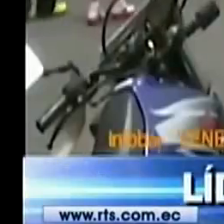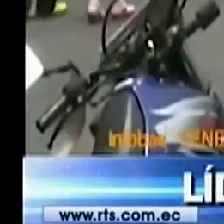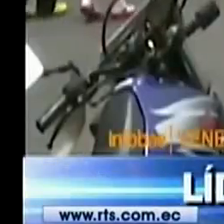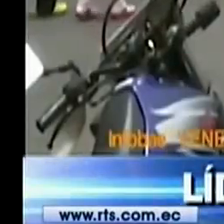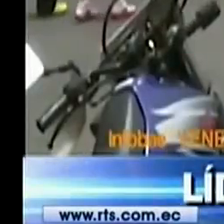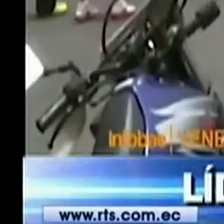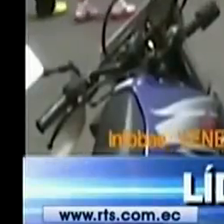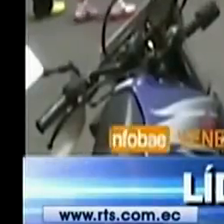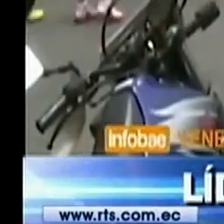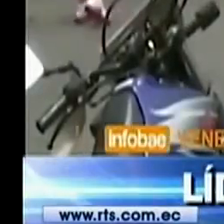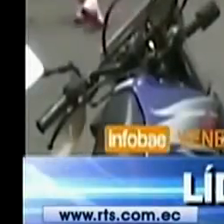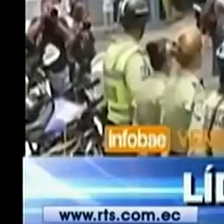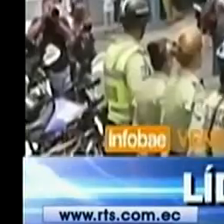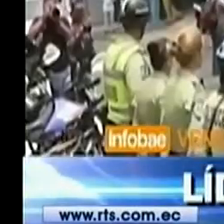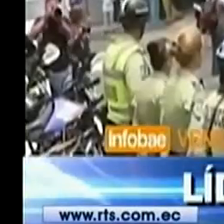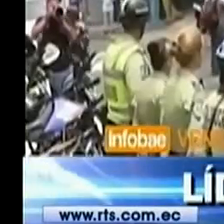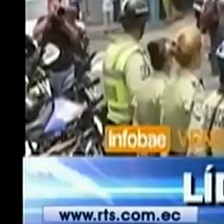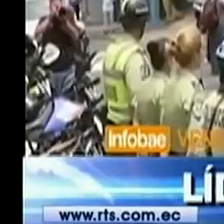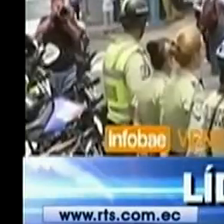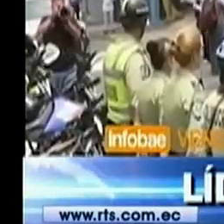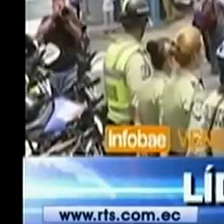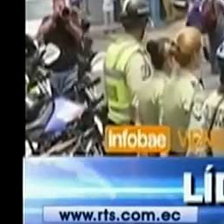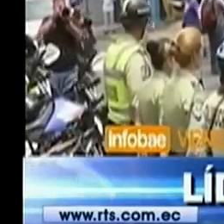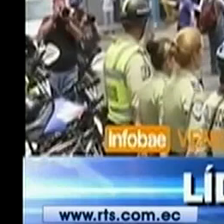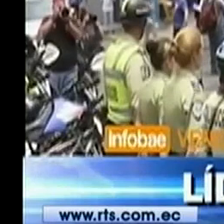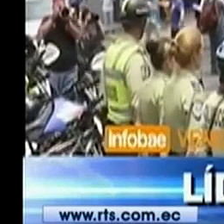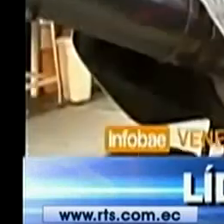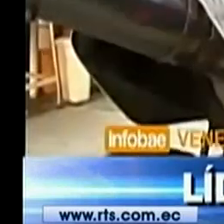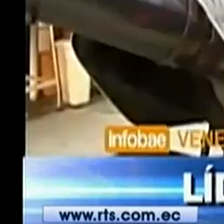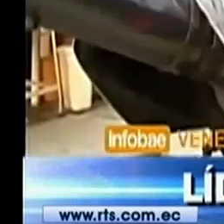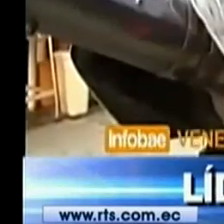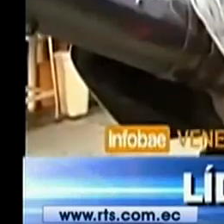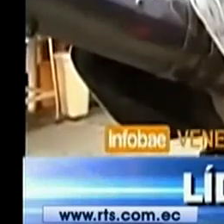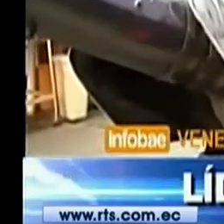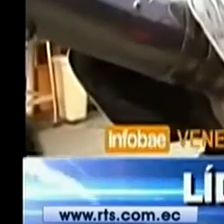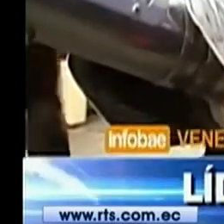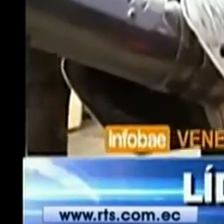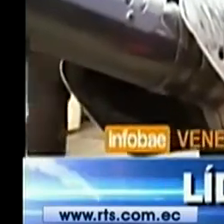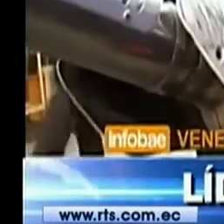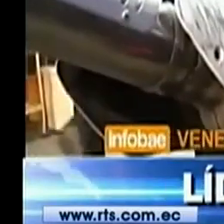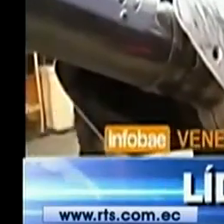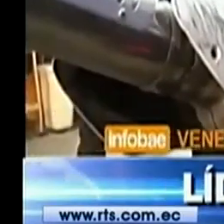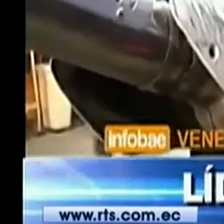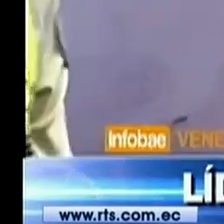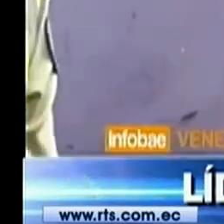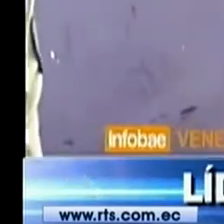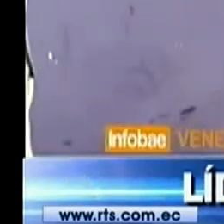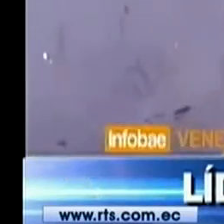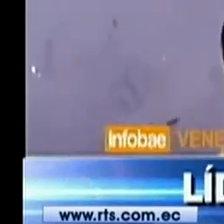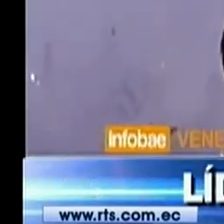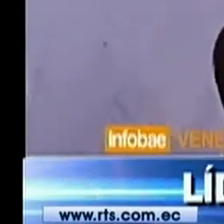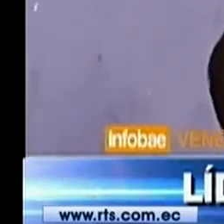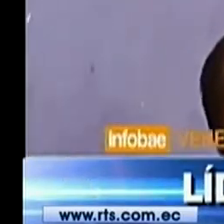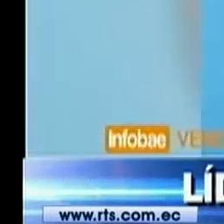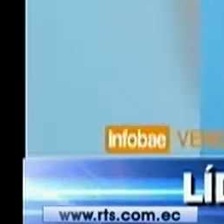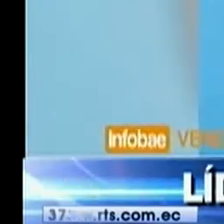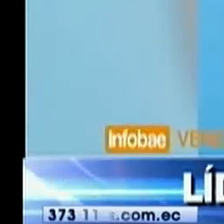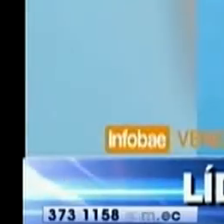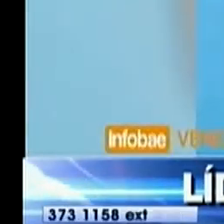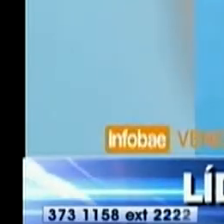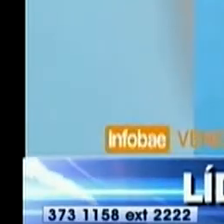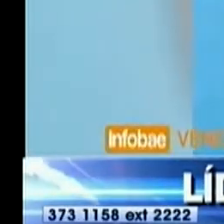En lo internacional, asesinan de un tiro en la cabeza al líder opositor venezolano. Así empieza la noticia Emisión